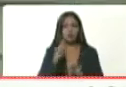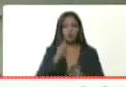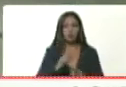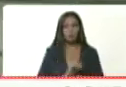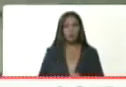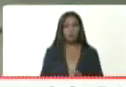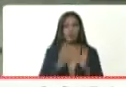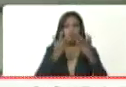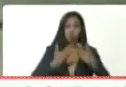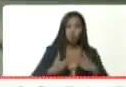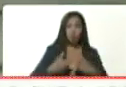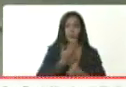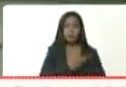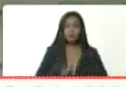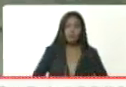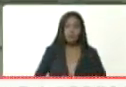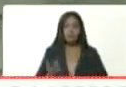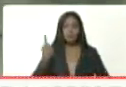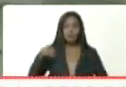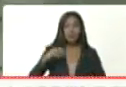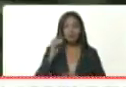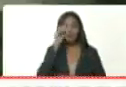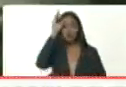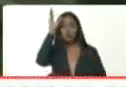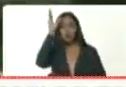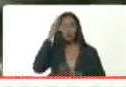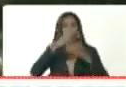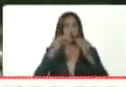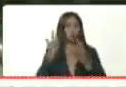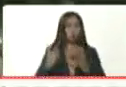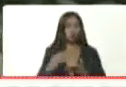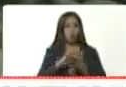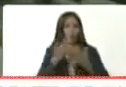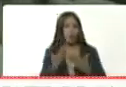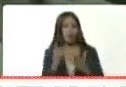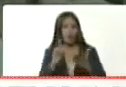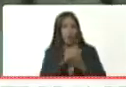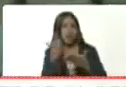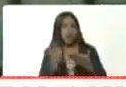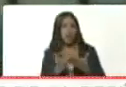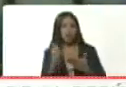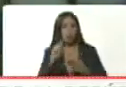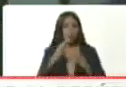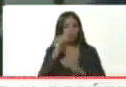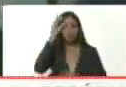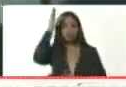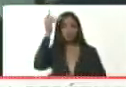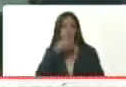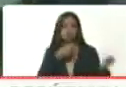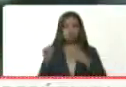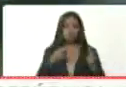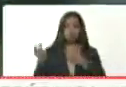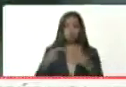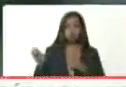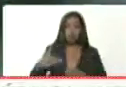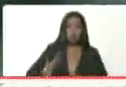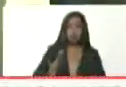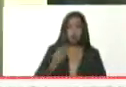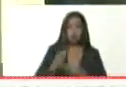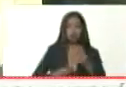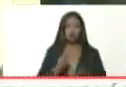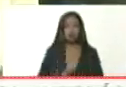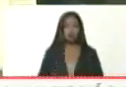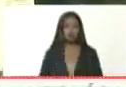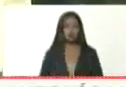industria presidente que tiene la capacidad de producir todos los cuadernos todos los libros y también capacidad de exportación allí